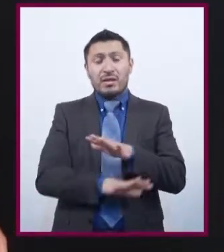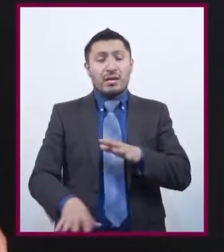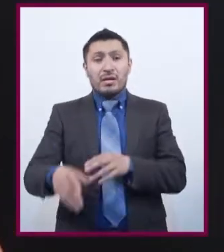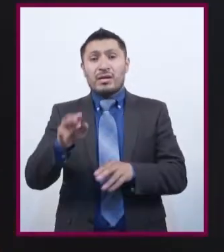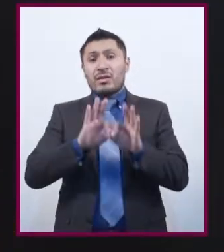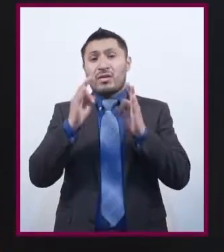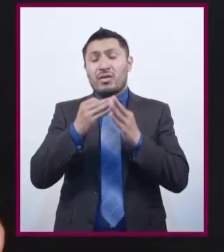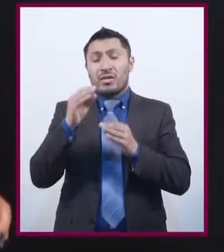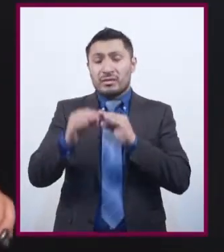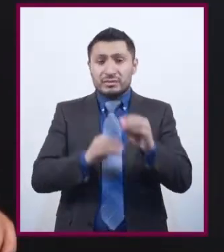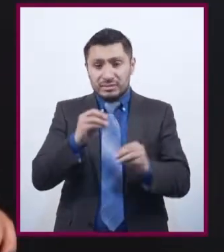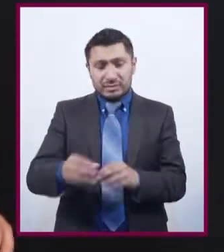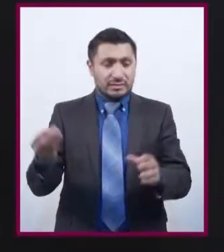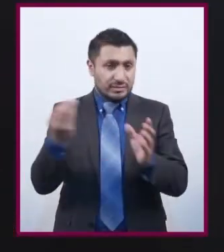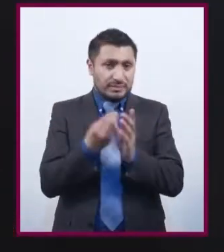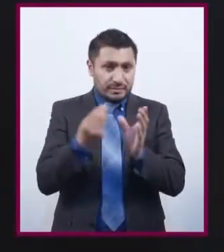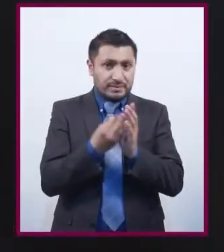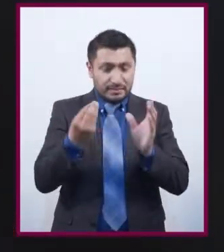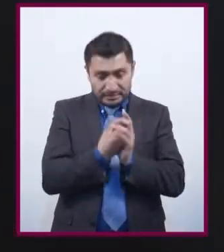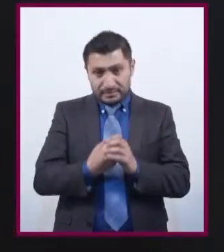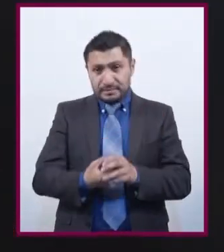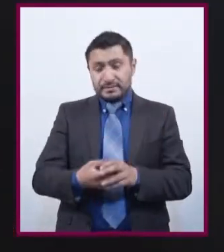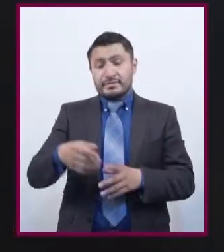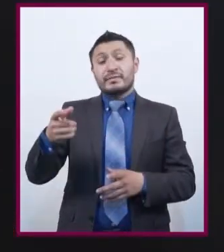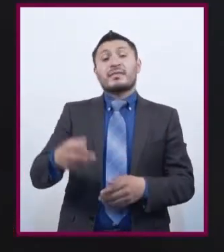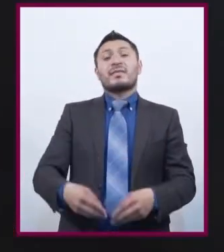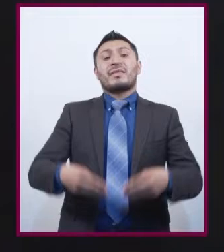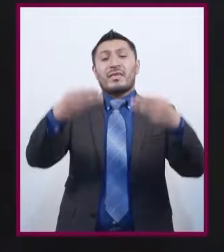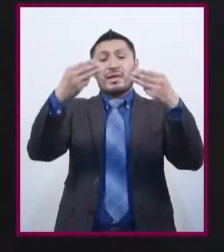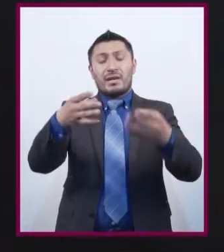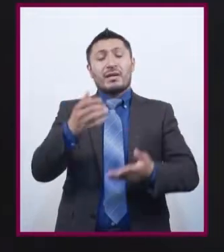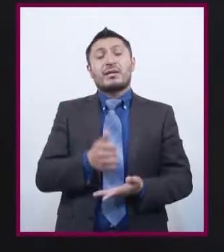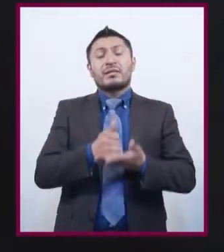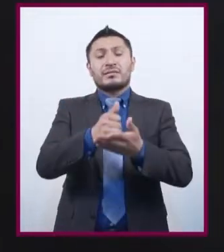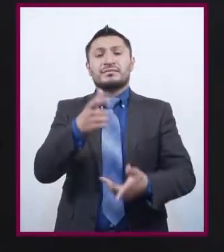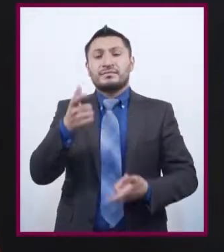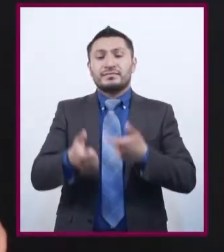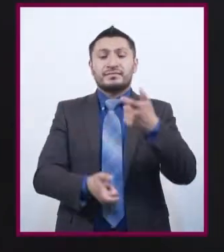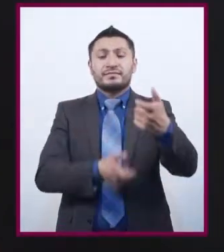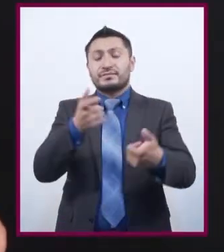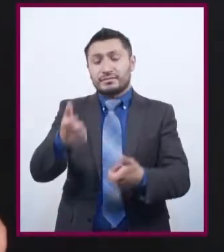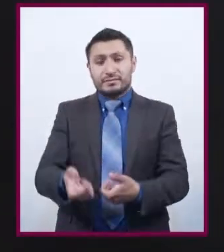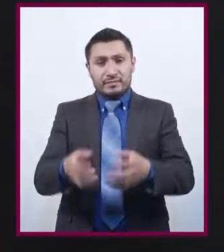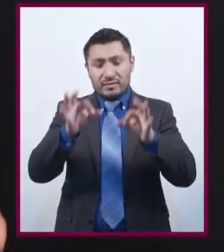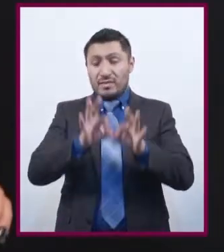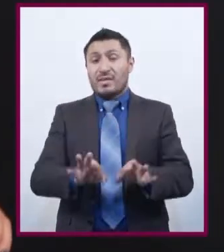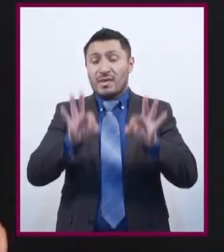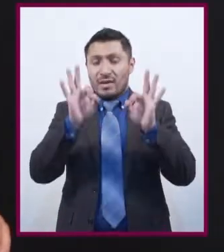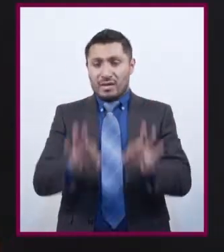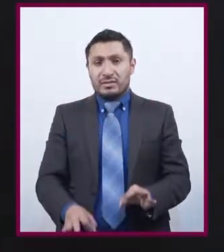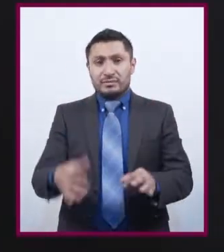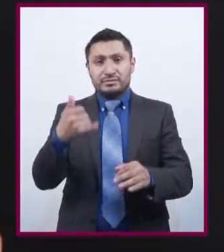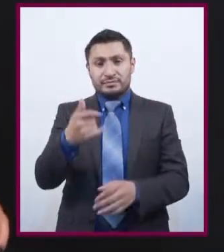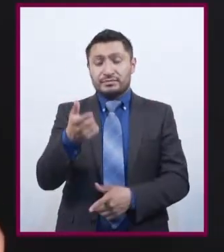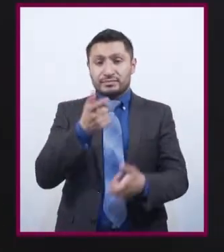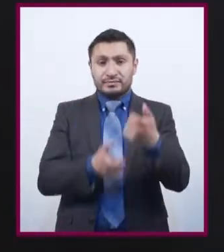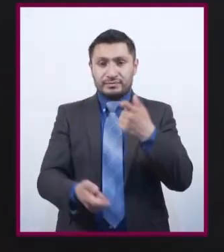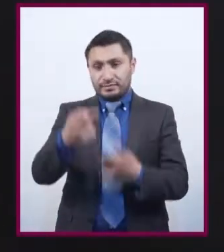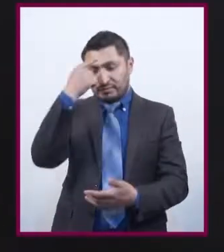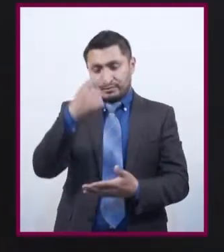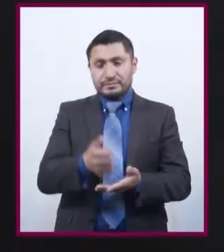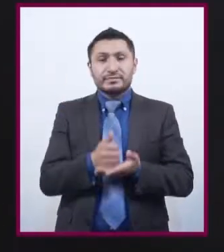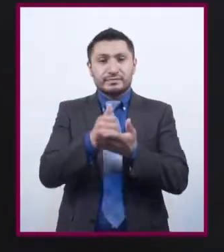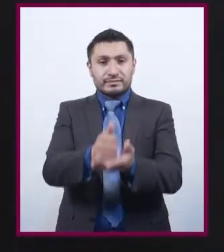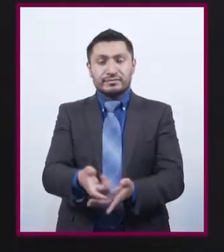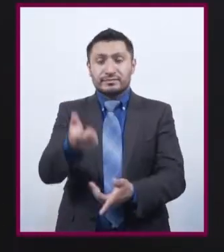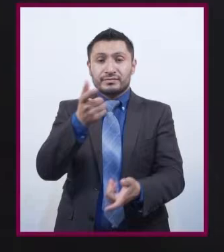marco los medios de producción son de propiedad privada el mercado permite asignar los recursos escasos de manera eficiente y el